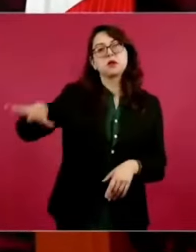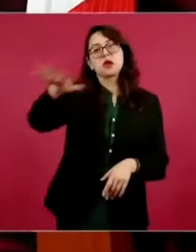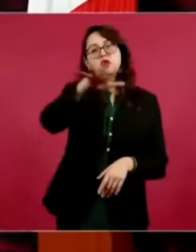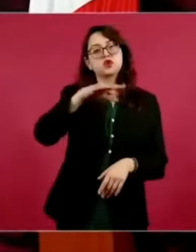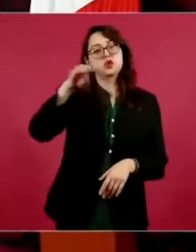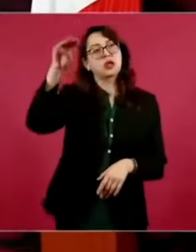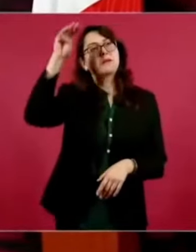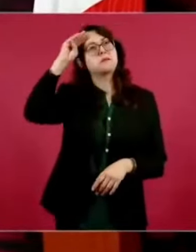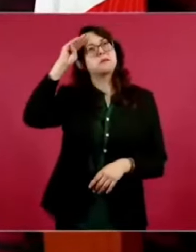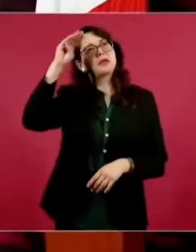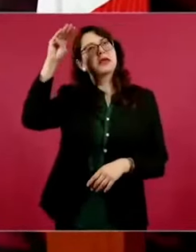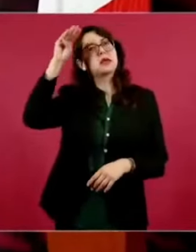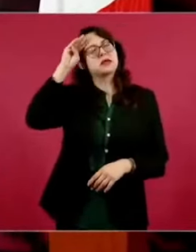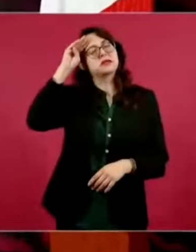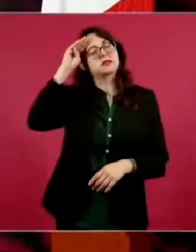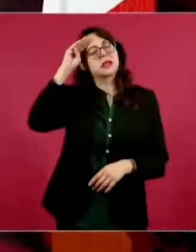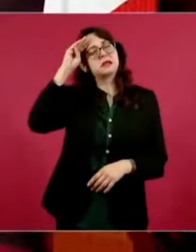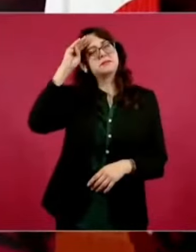de los